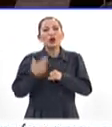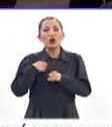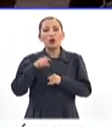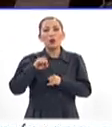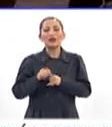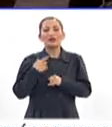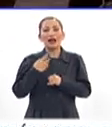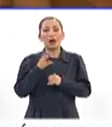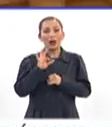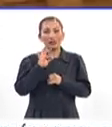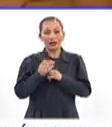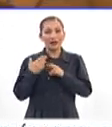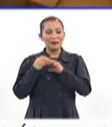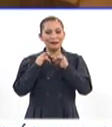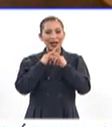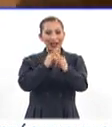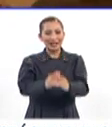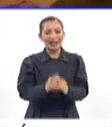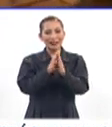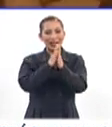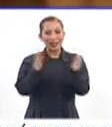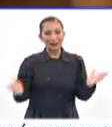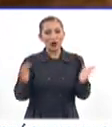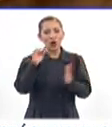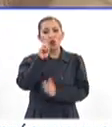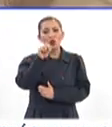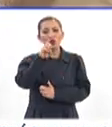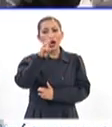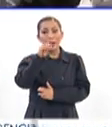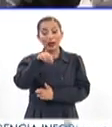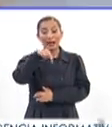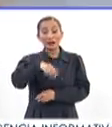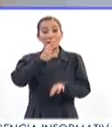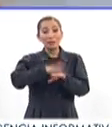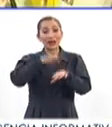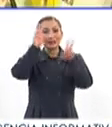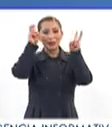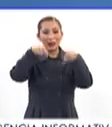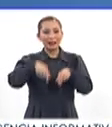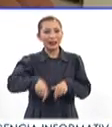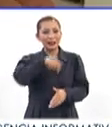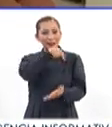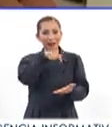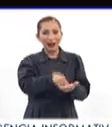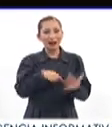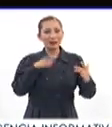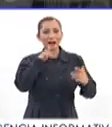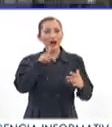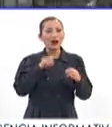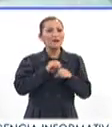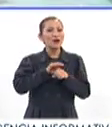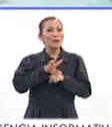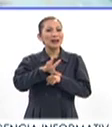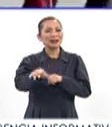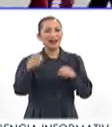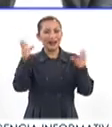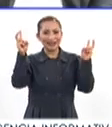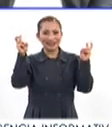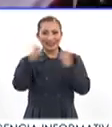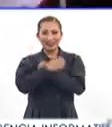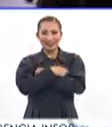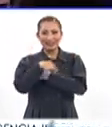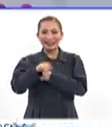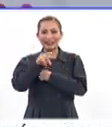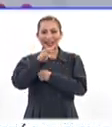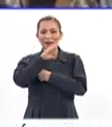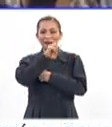40ª Feria Internacional del Libro del Palacio de Minería de la UNAM. Esto y mucho más en el programa que te conecta con lo mejor de la información en educación.